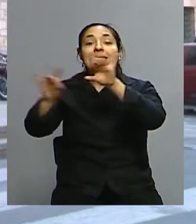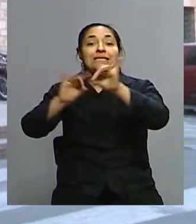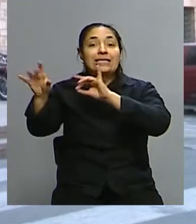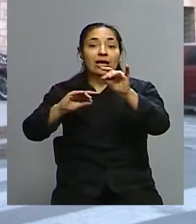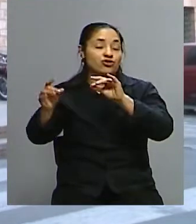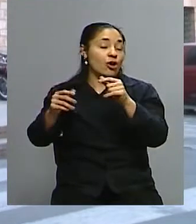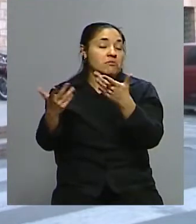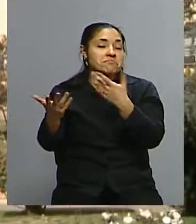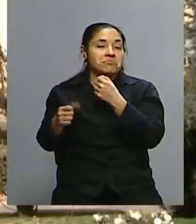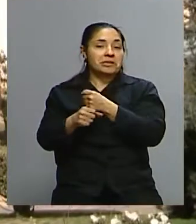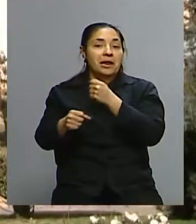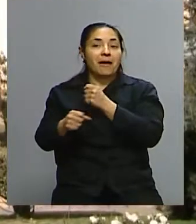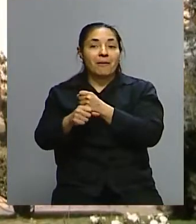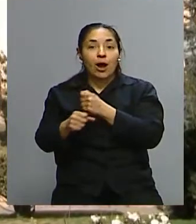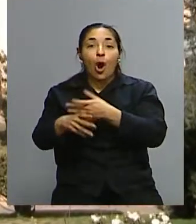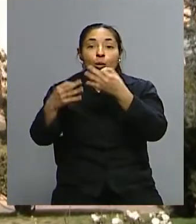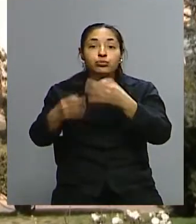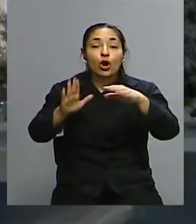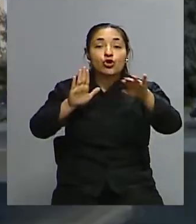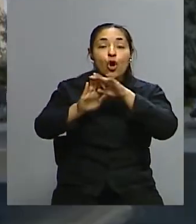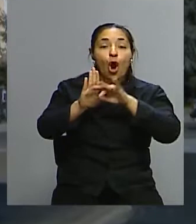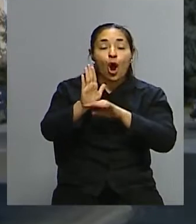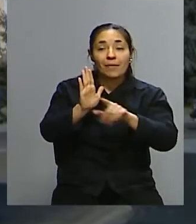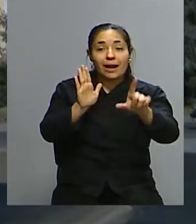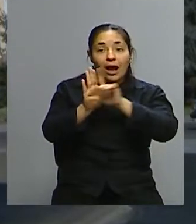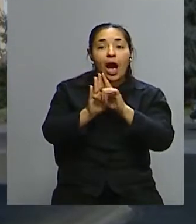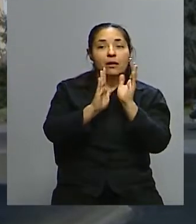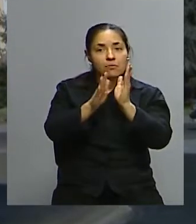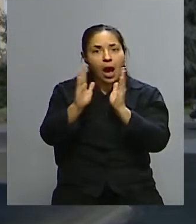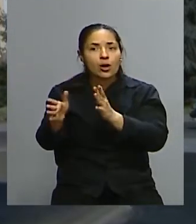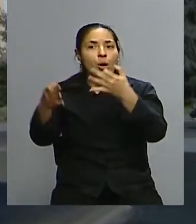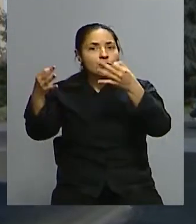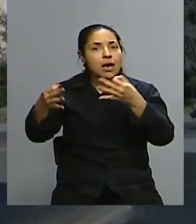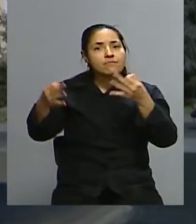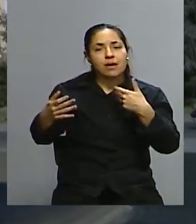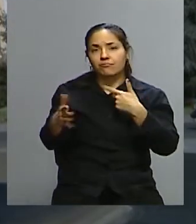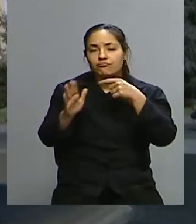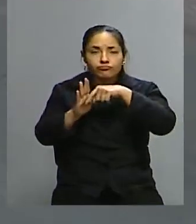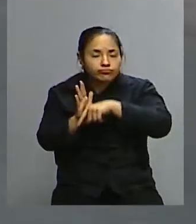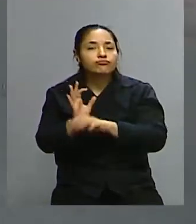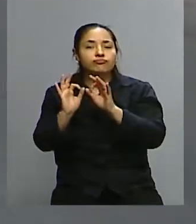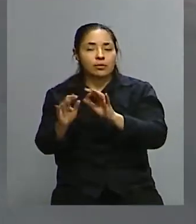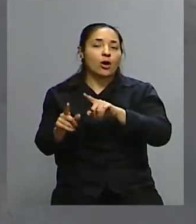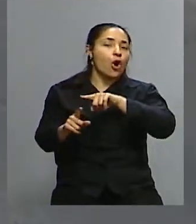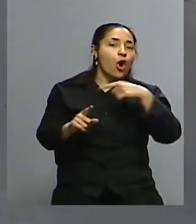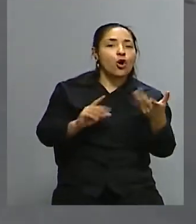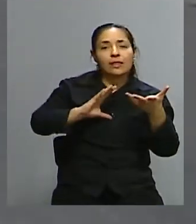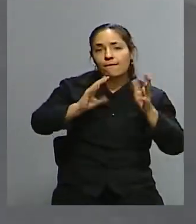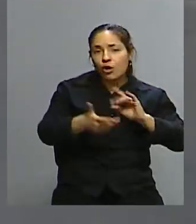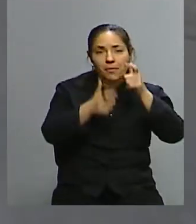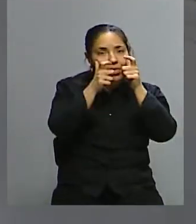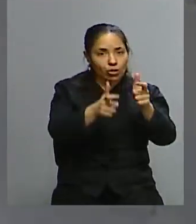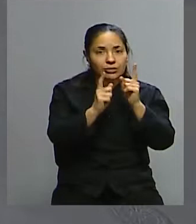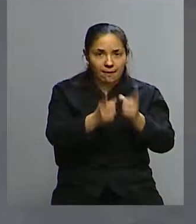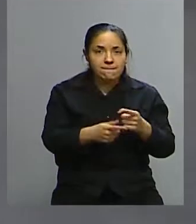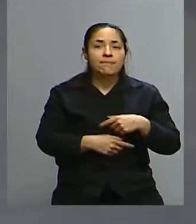cómo está establecido en las normas legales y se siguieron los pasos, que es bastante amplio. Pero hay otro aspecto del control que